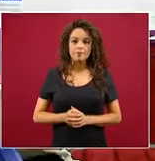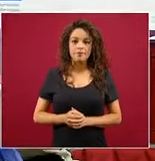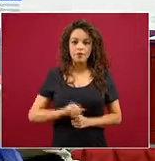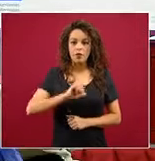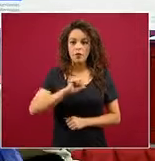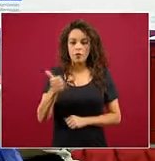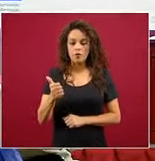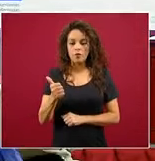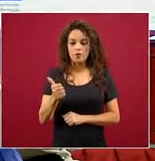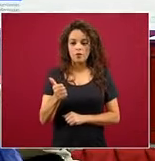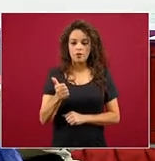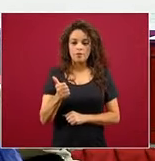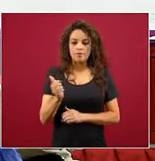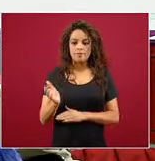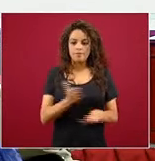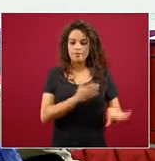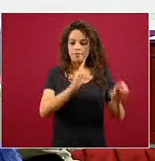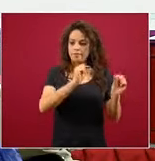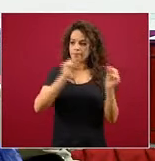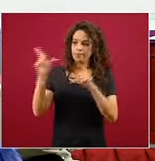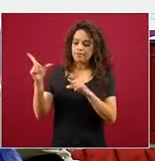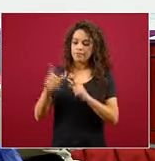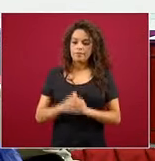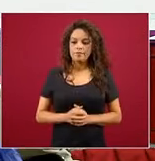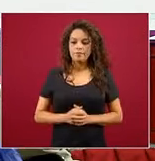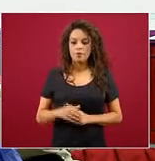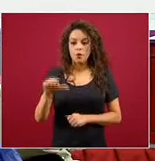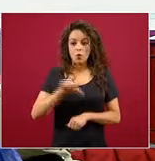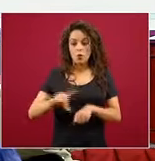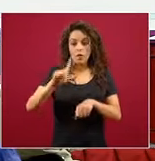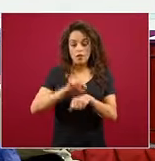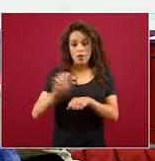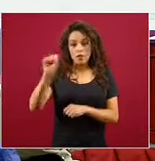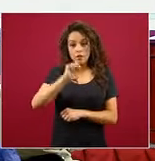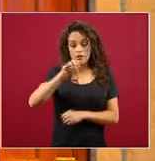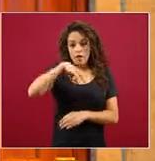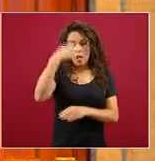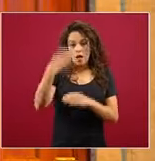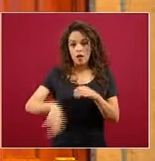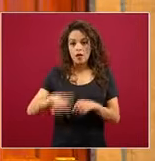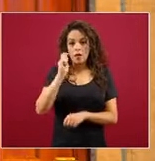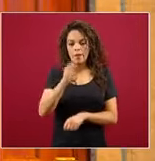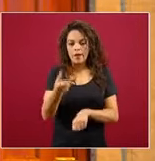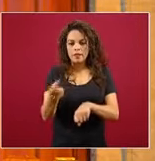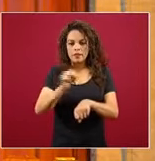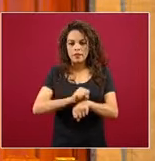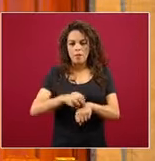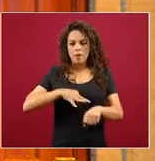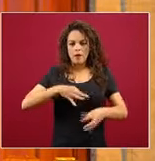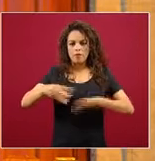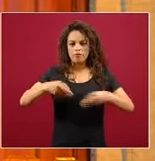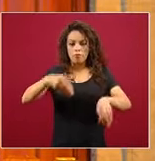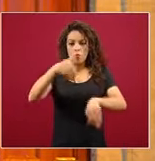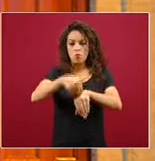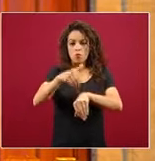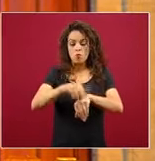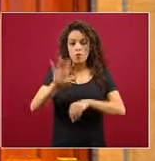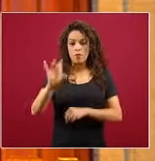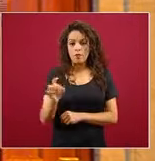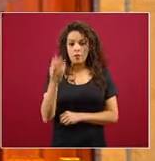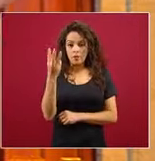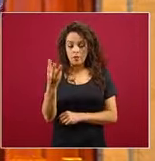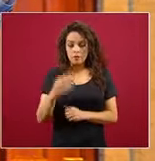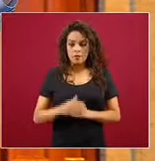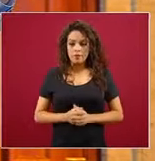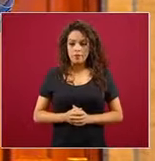diapositiva. Hoy sábado termina la semana epidemiológica número 33, por lo tanto